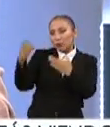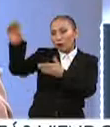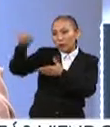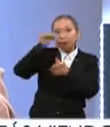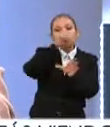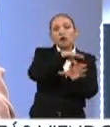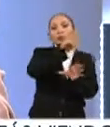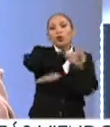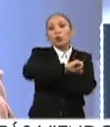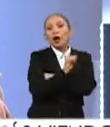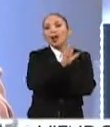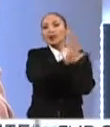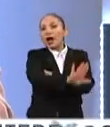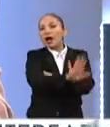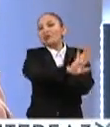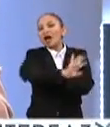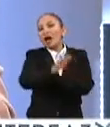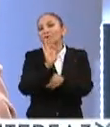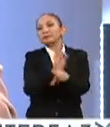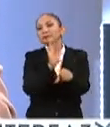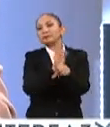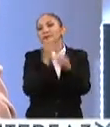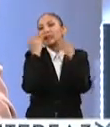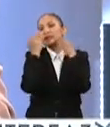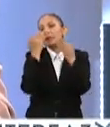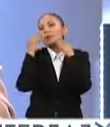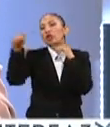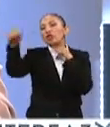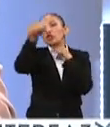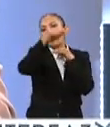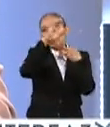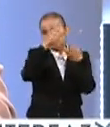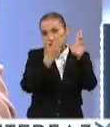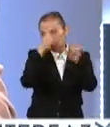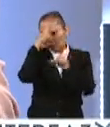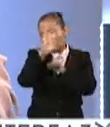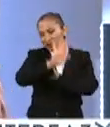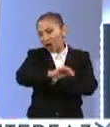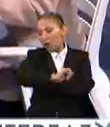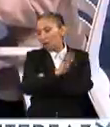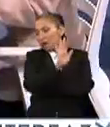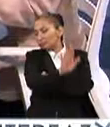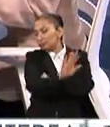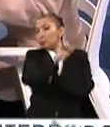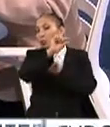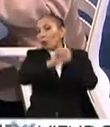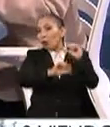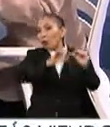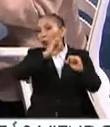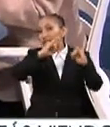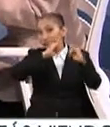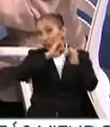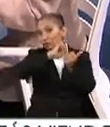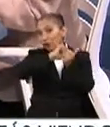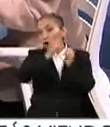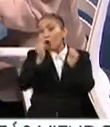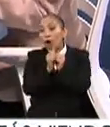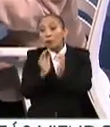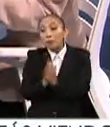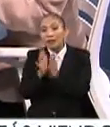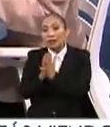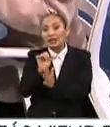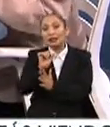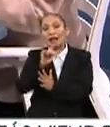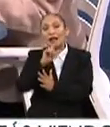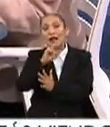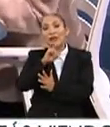se iban a conservar, se iban a resguardar los testimonios de la Revolución Mexicana. Y poco a poco, pues con la participación de